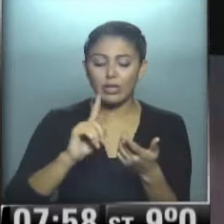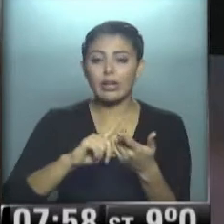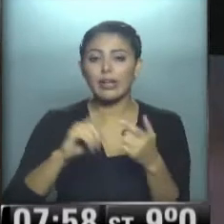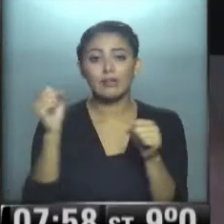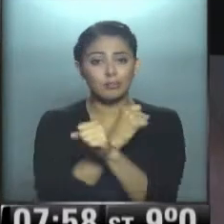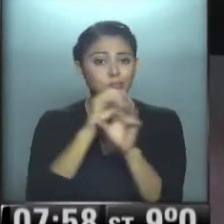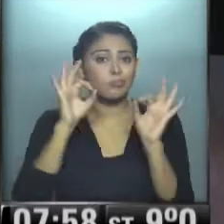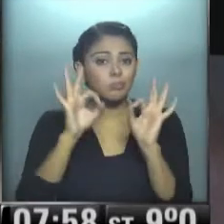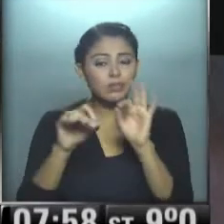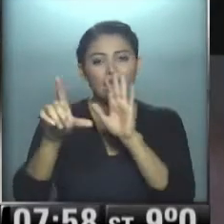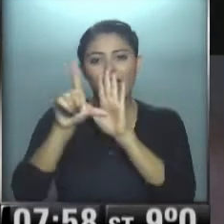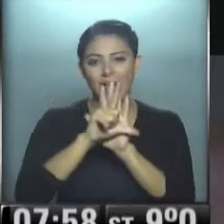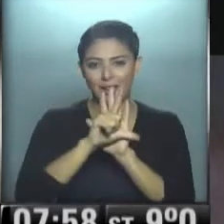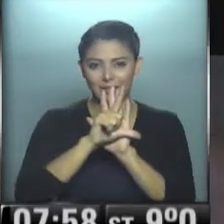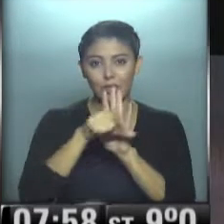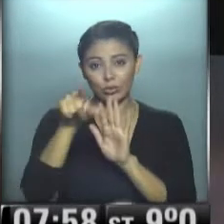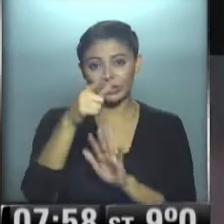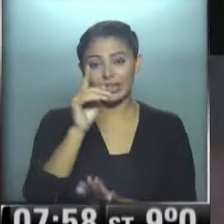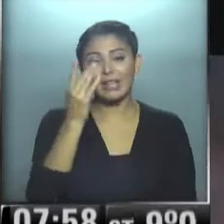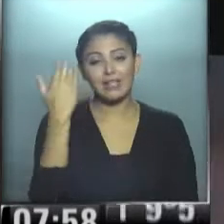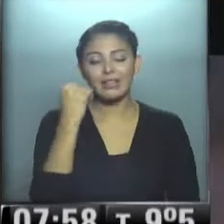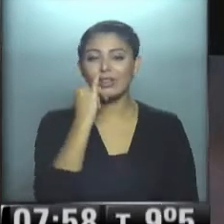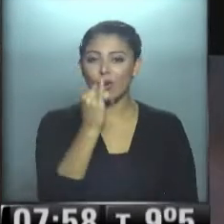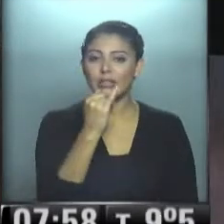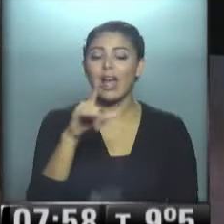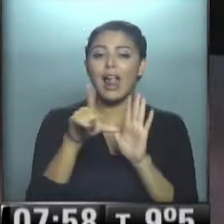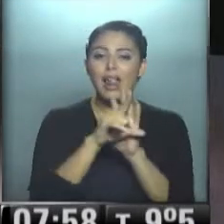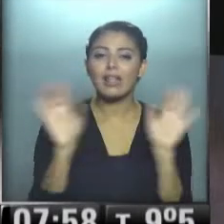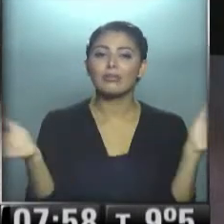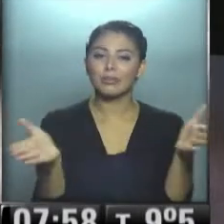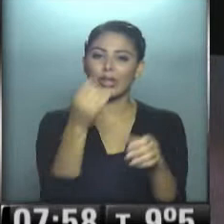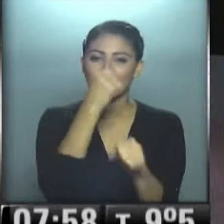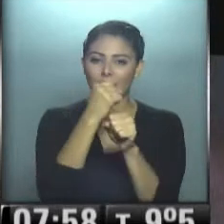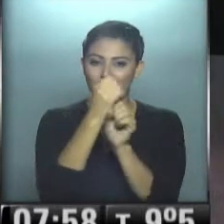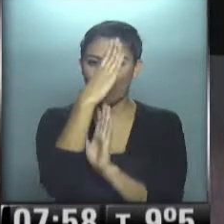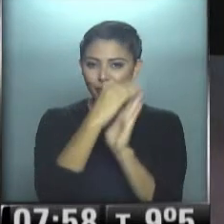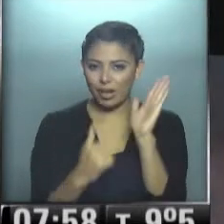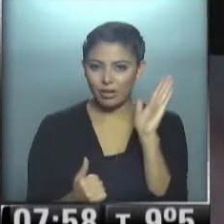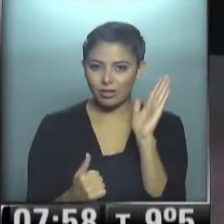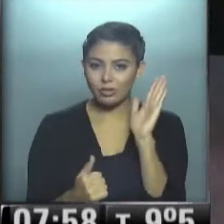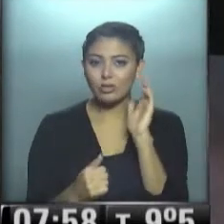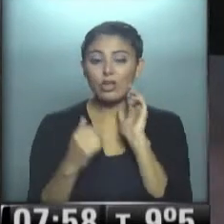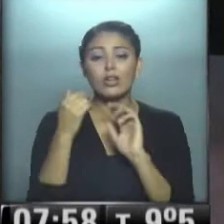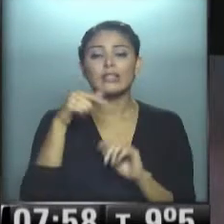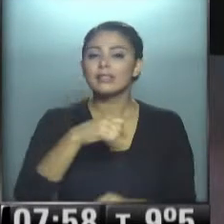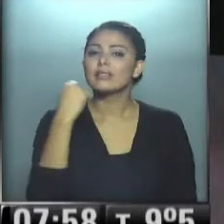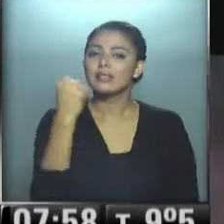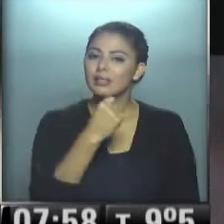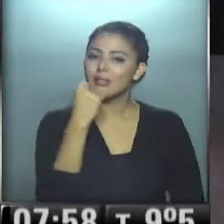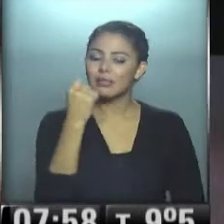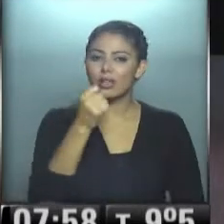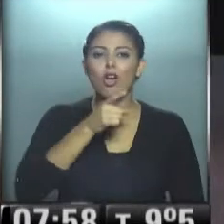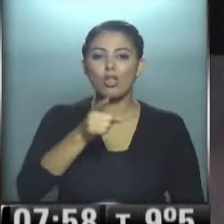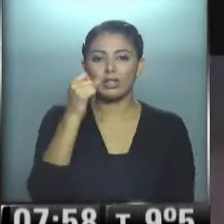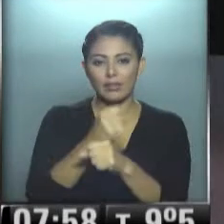sanción de esta ley que ustedes bien señalan la ley de promoción del trabajo registrado terminar con el trabajo